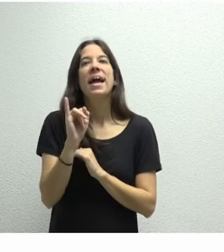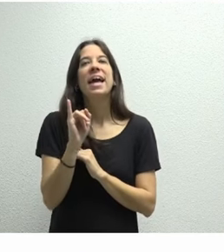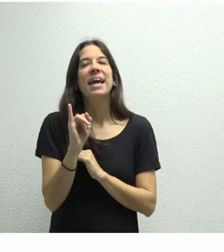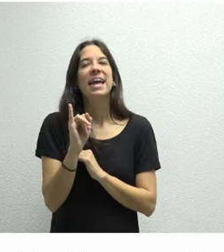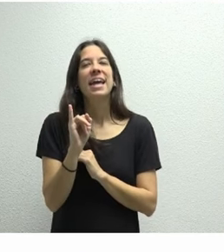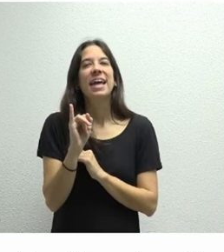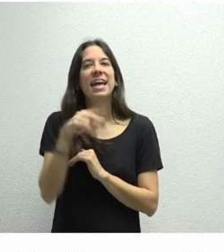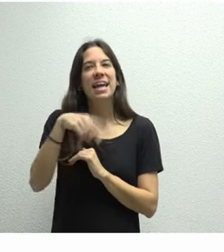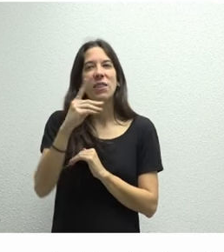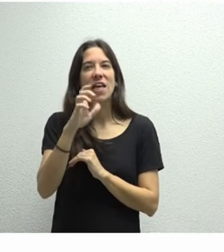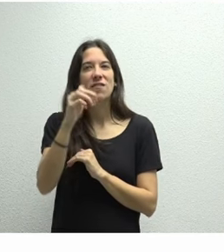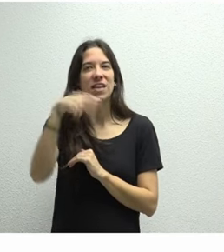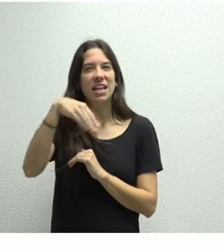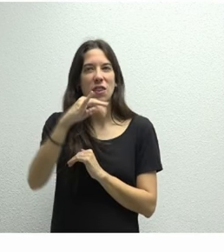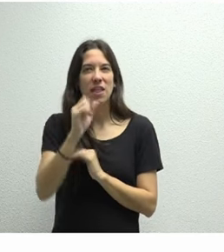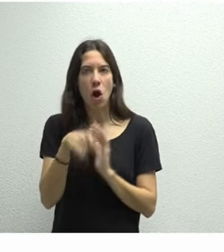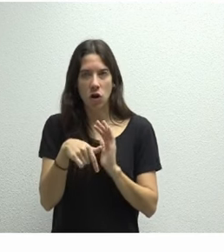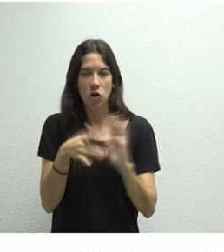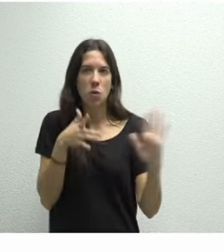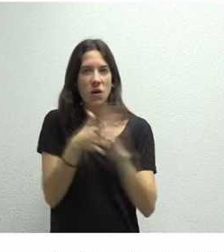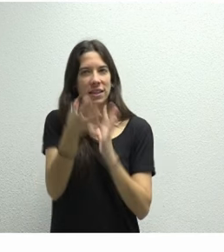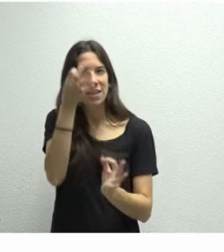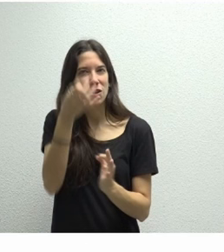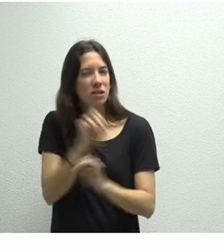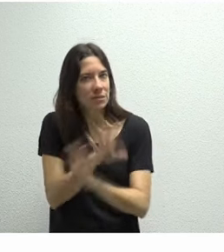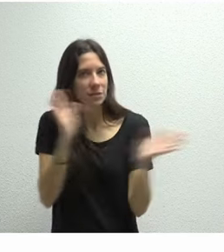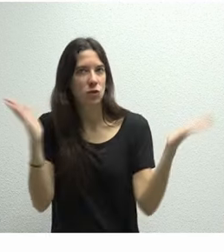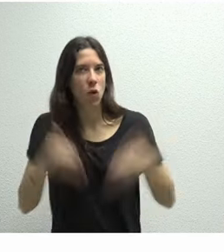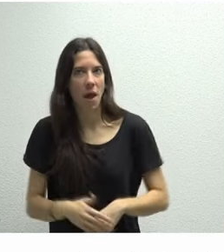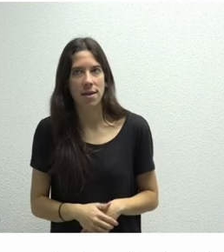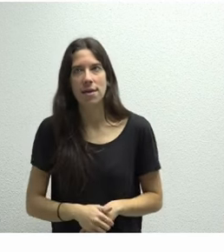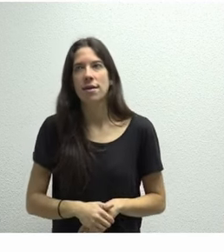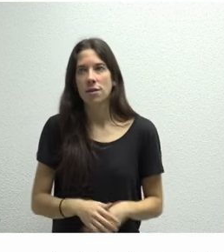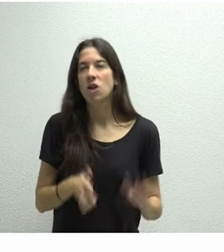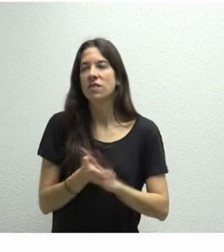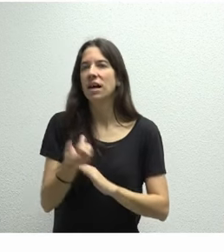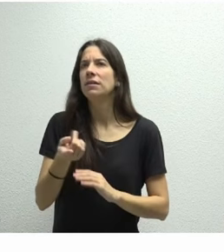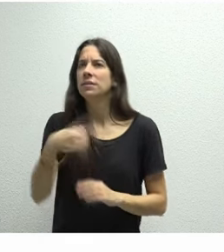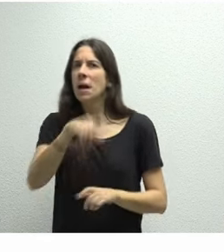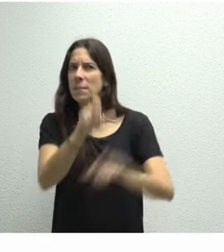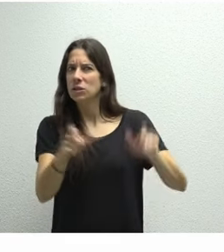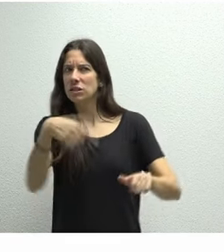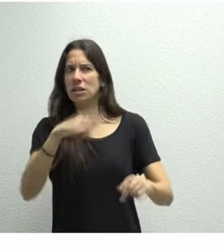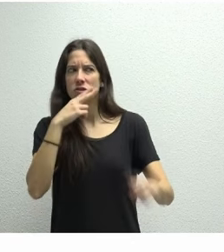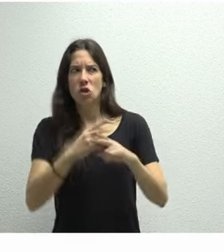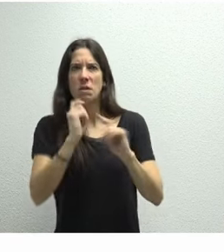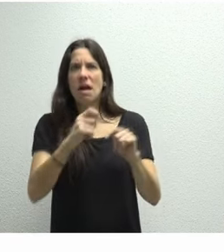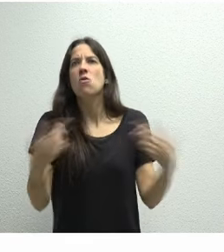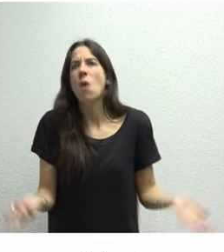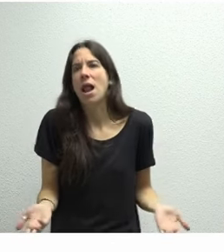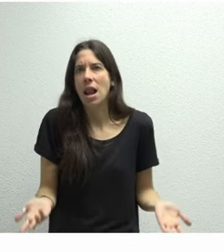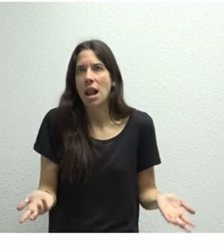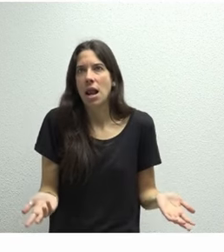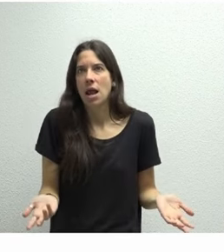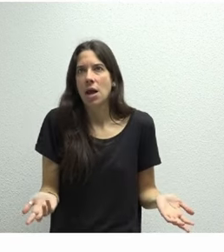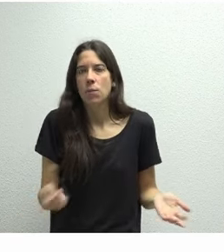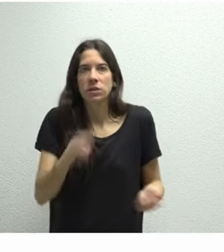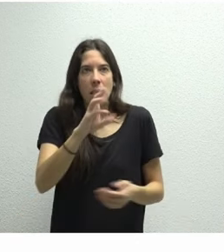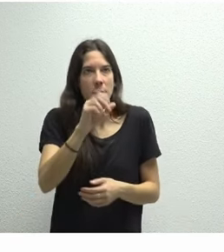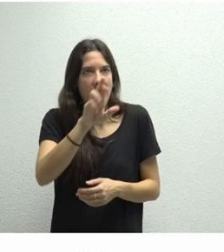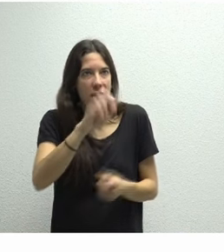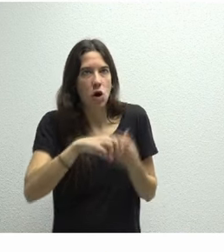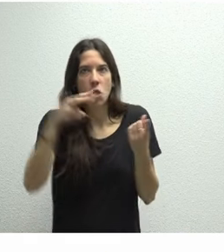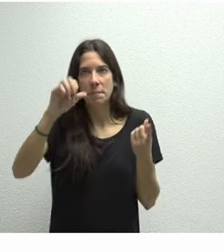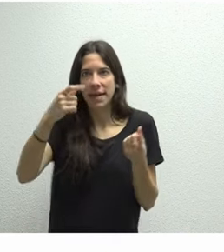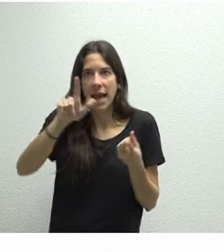eso pero el debate sobre incluso sobre cómo denominamos a a estas personas yo digo esas personas Lan Pedro Miguel Juan